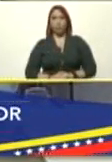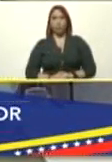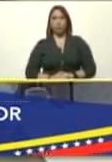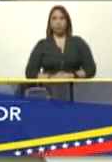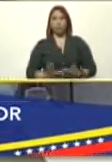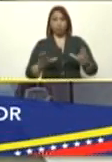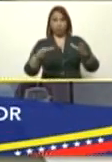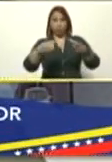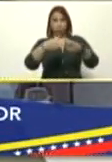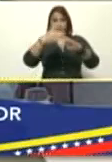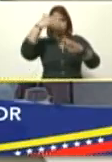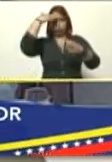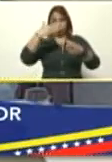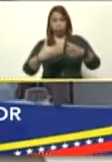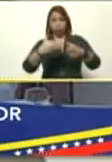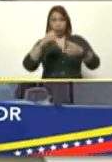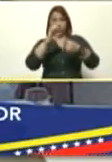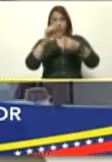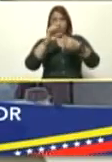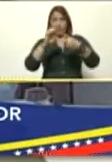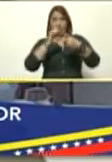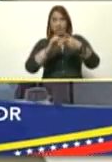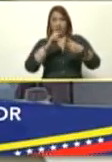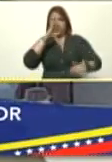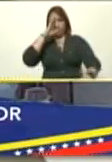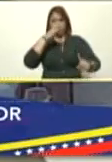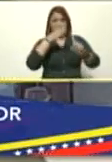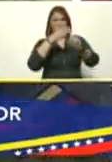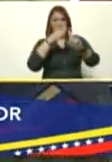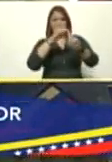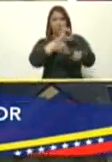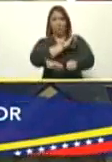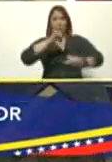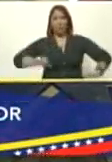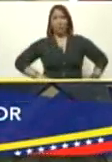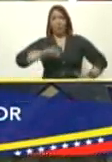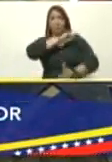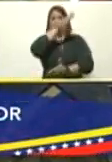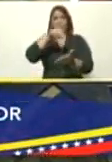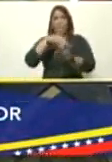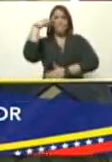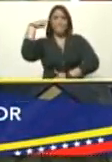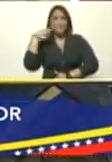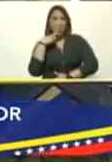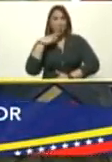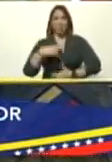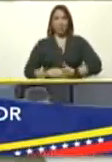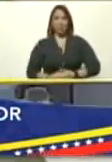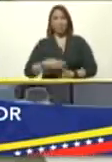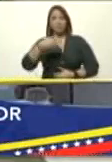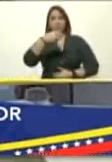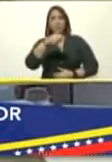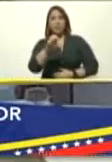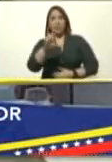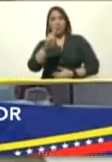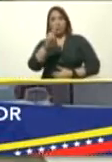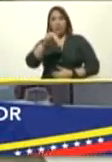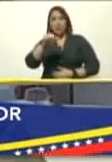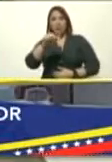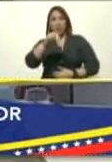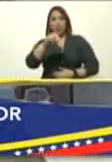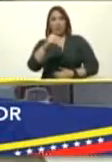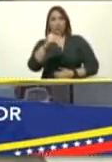comandante estratégico operacional de la Fuerza Armada Nacional Bolivariana, Hernández Lare. Hoy hemos